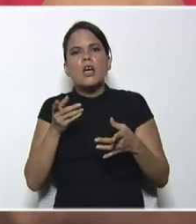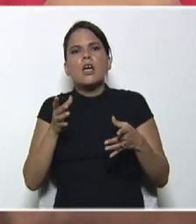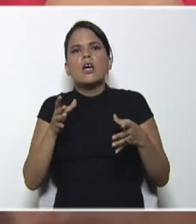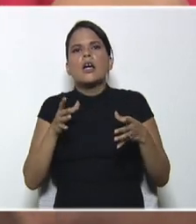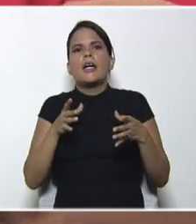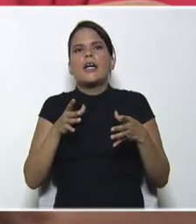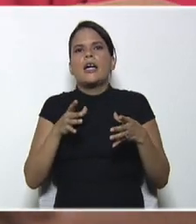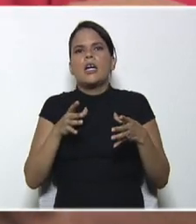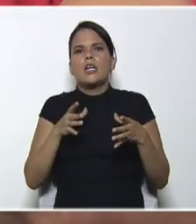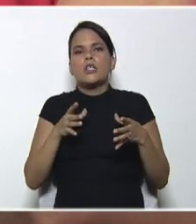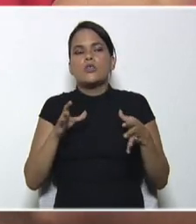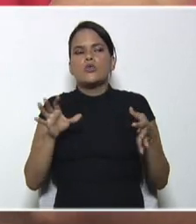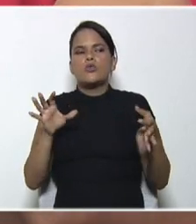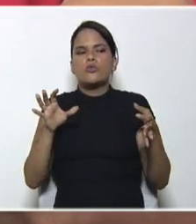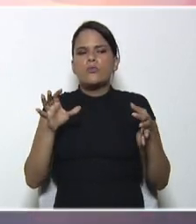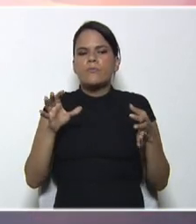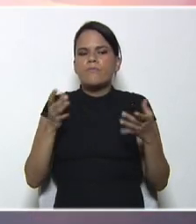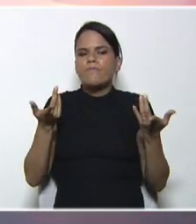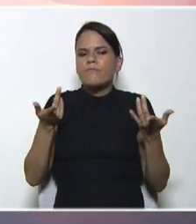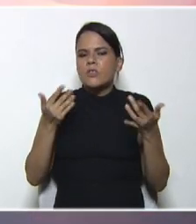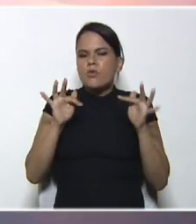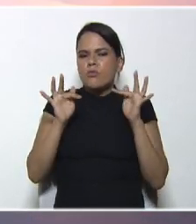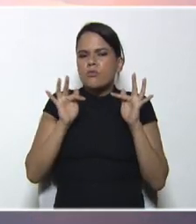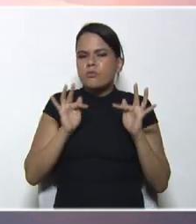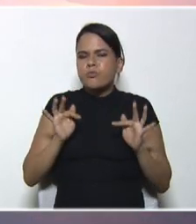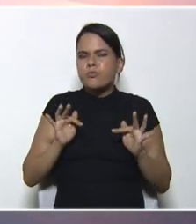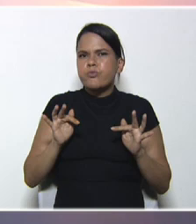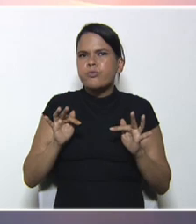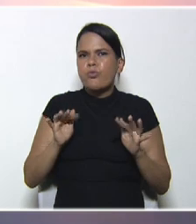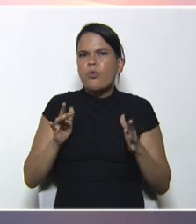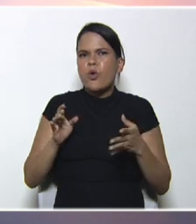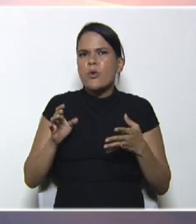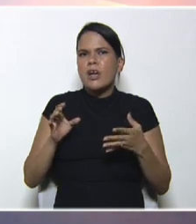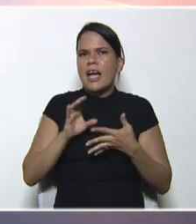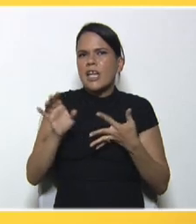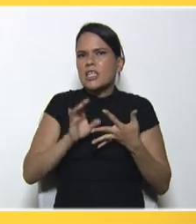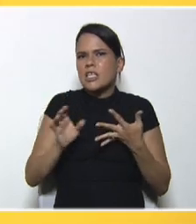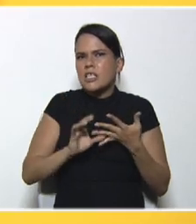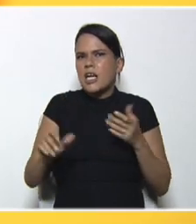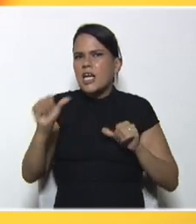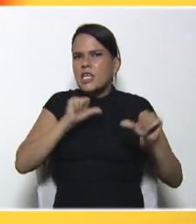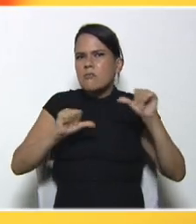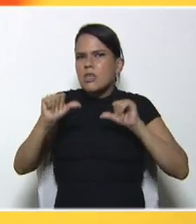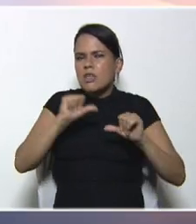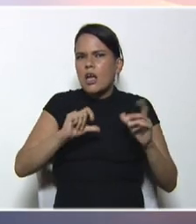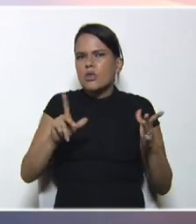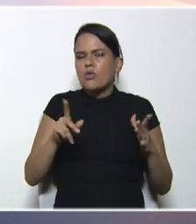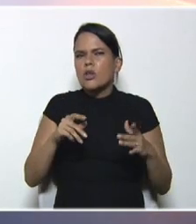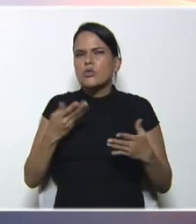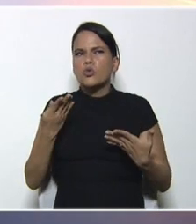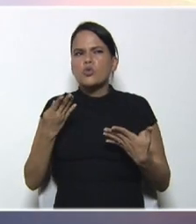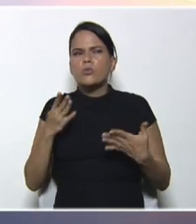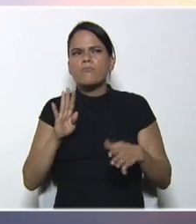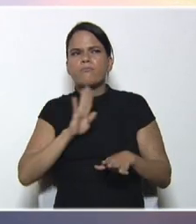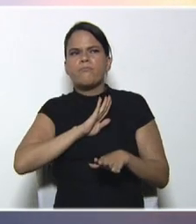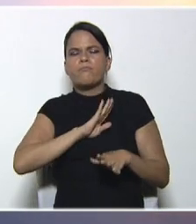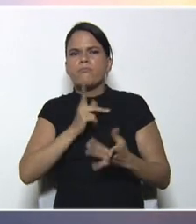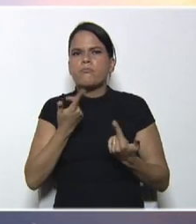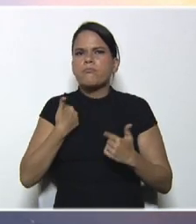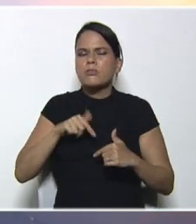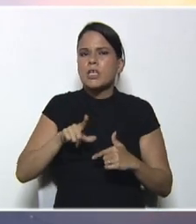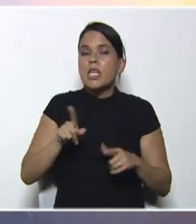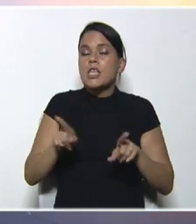su composición química, a todas sus propiedades que tiene. Bien, ahora, también